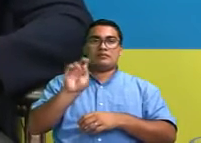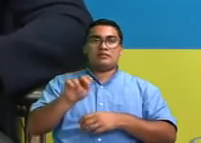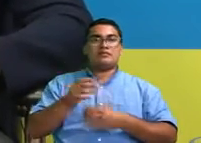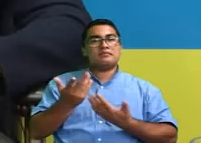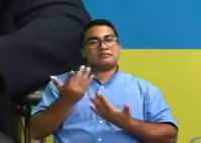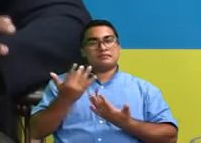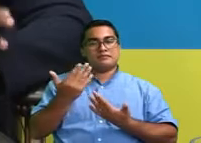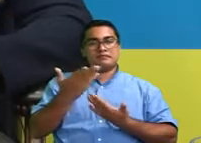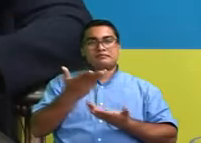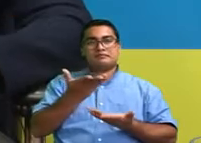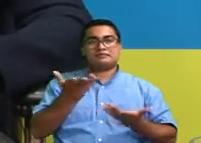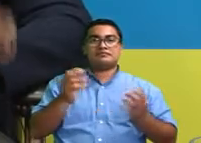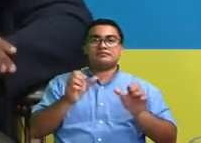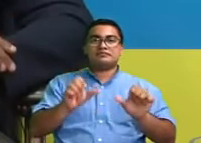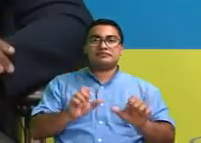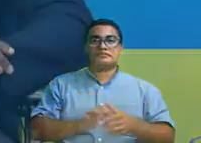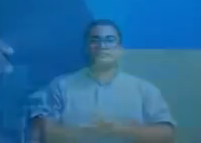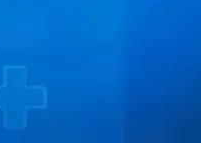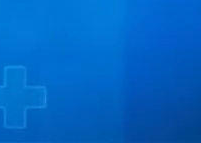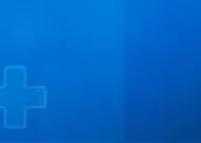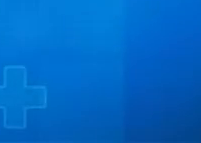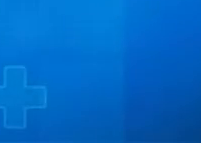Calderón. Usted no le cambie de canal, que ya regresamos.